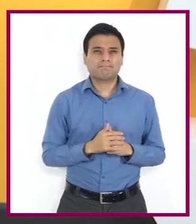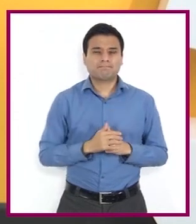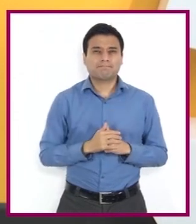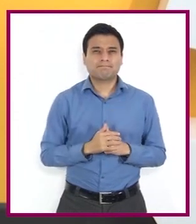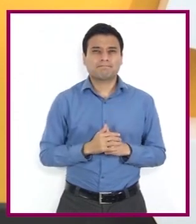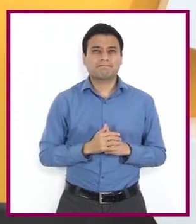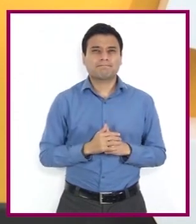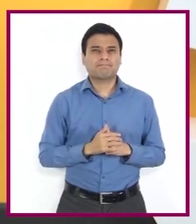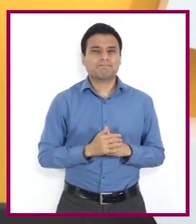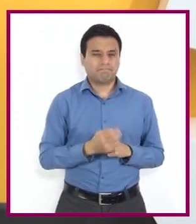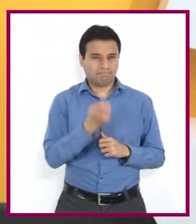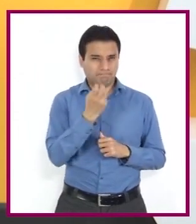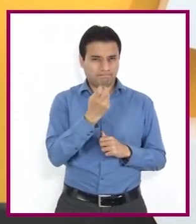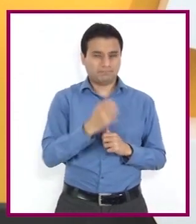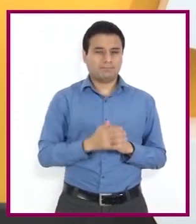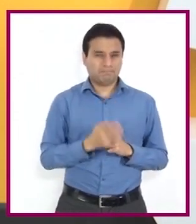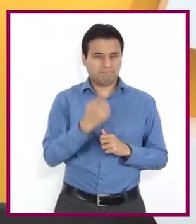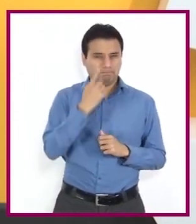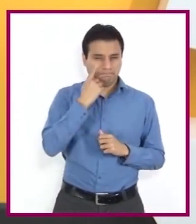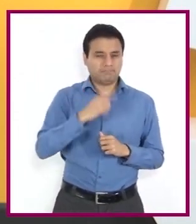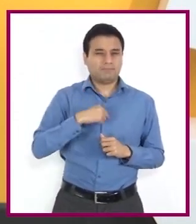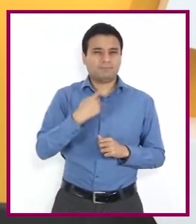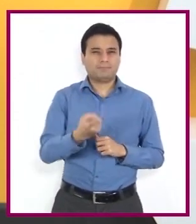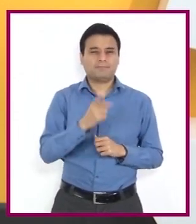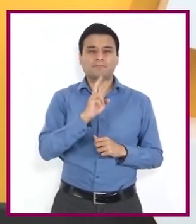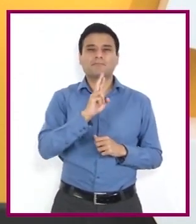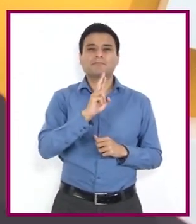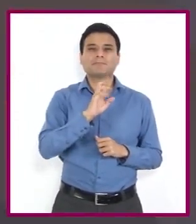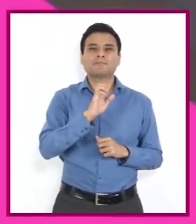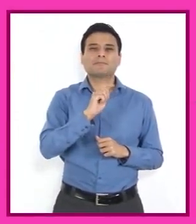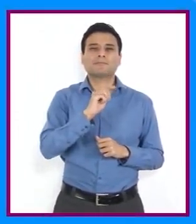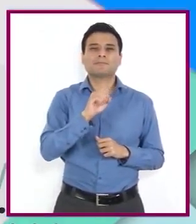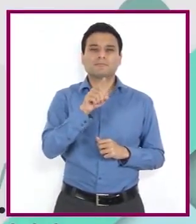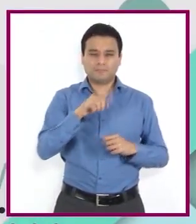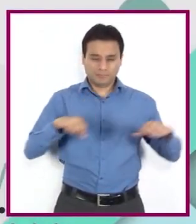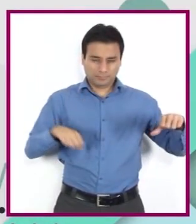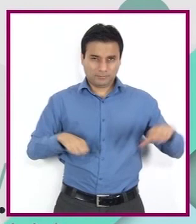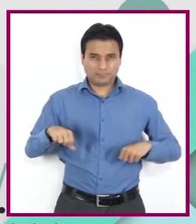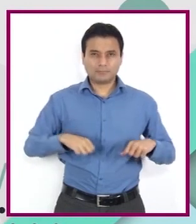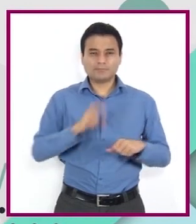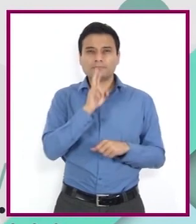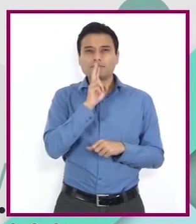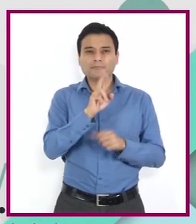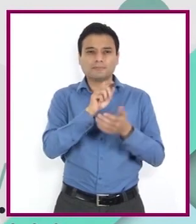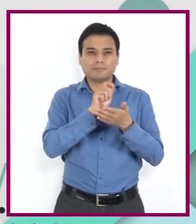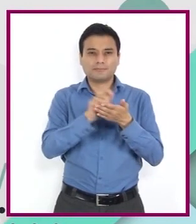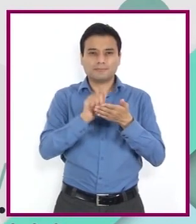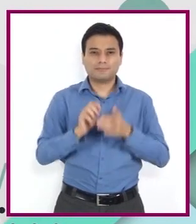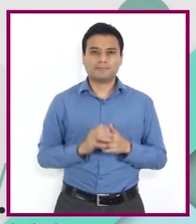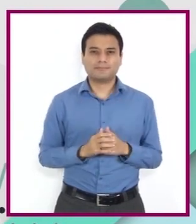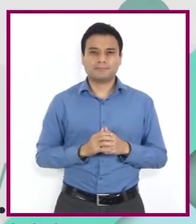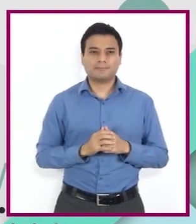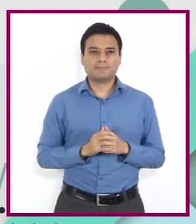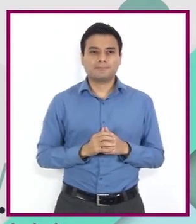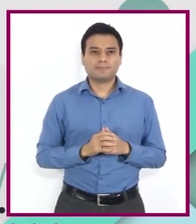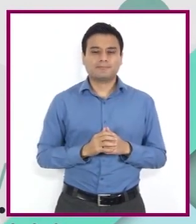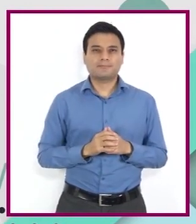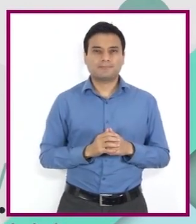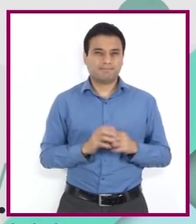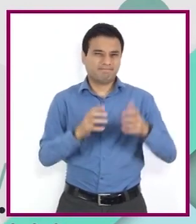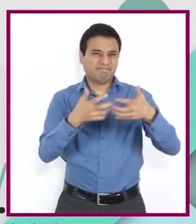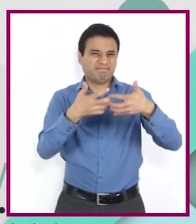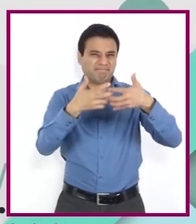Por eso, les dejamos el siguiente reto para que lo resuelvan en casa. Todo el agua que produce una